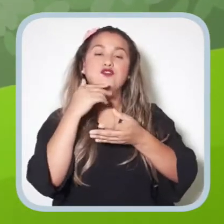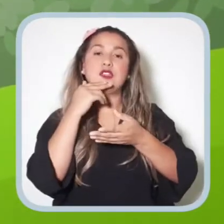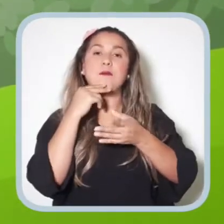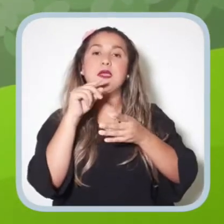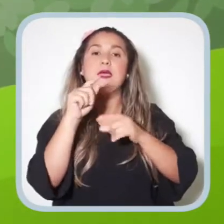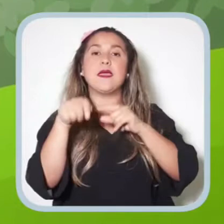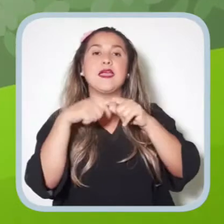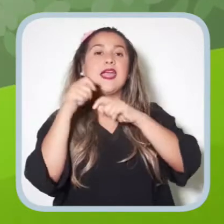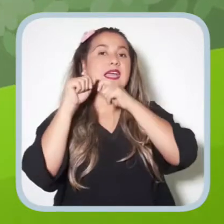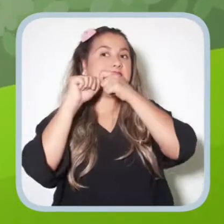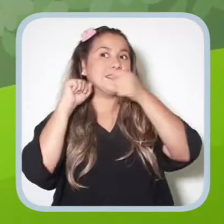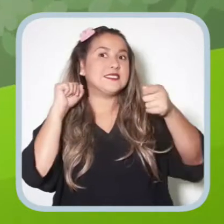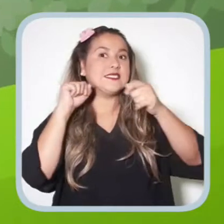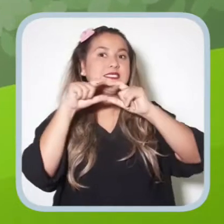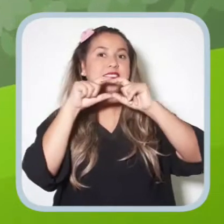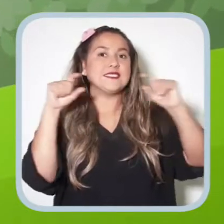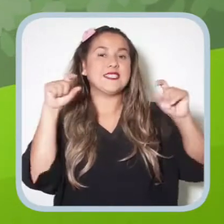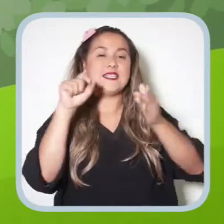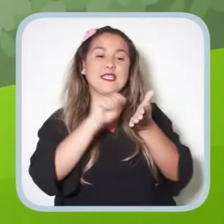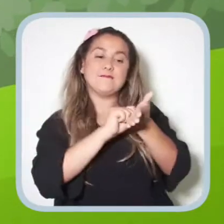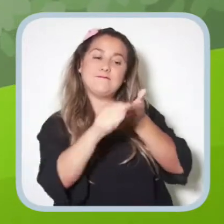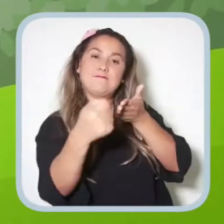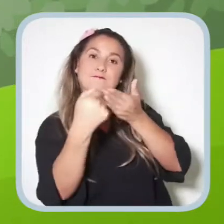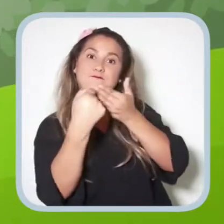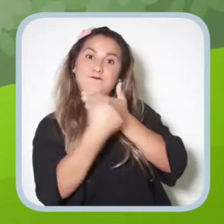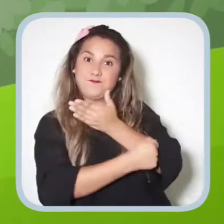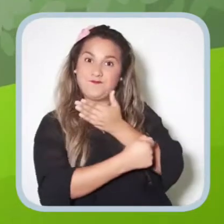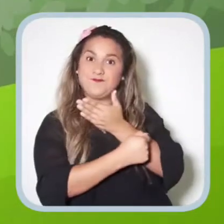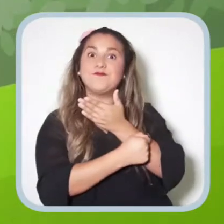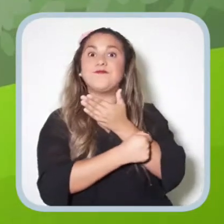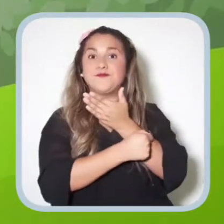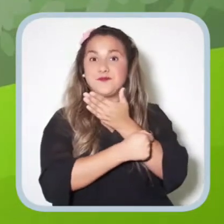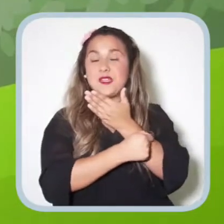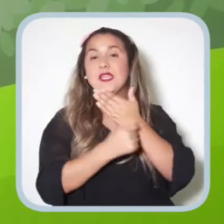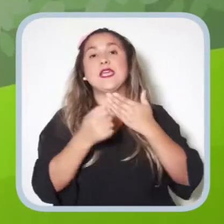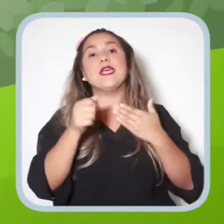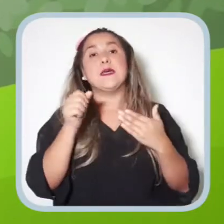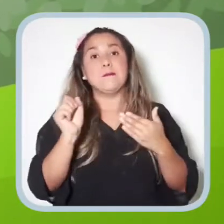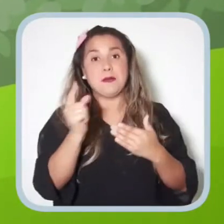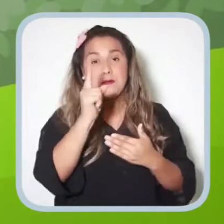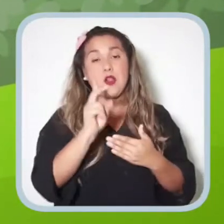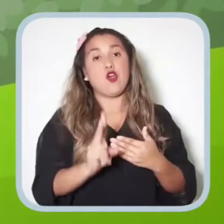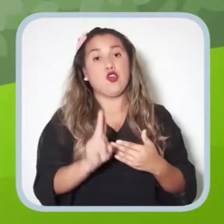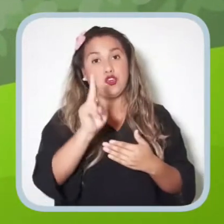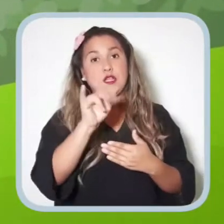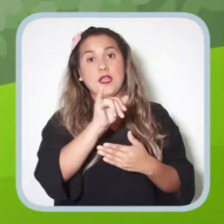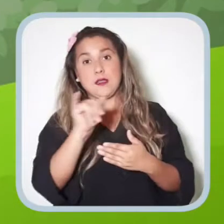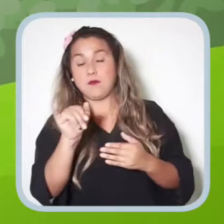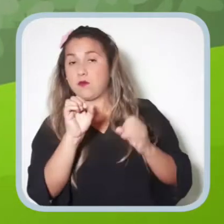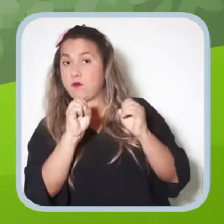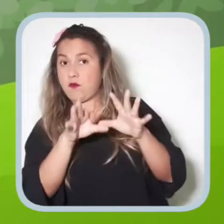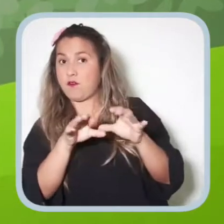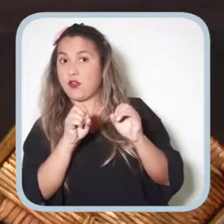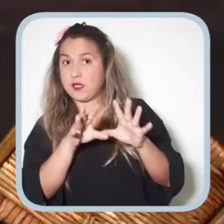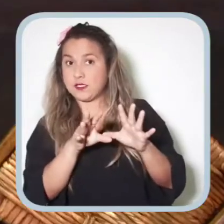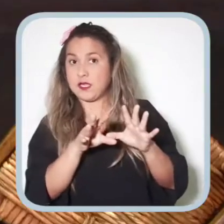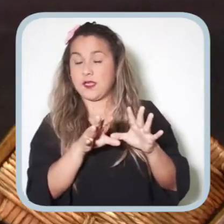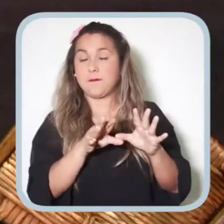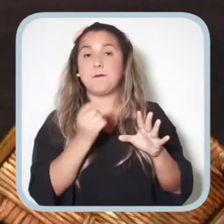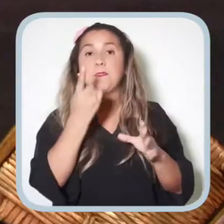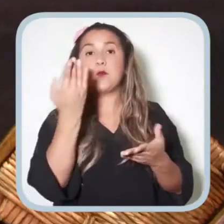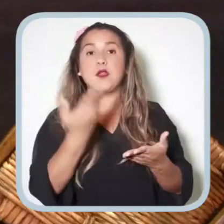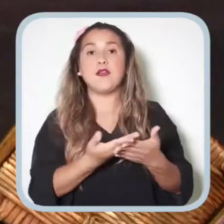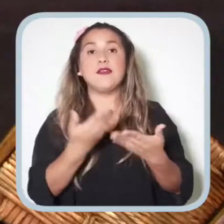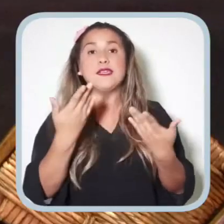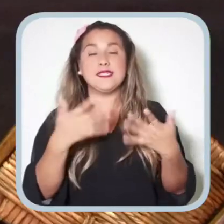contacto. Hay que cortarlo primero que nada, después les voy a enseñar porque va a ser lo primero que vamos a ocupar. Una vez que ya